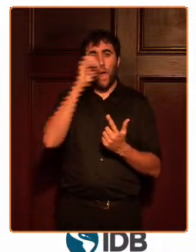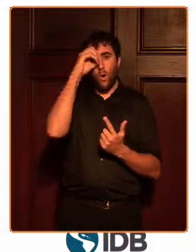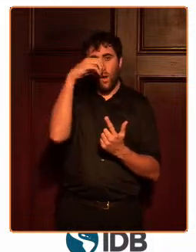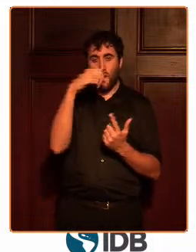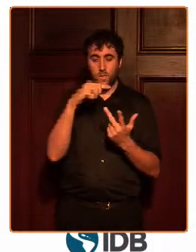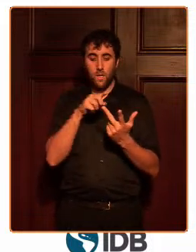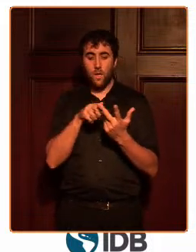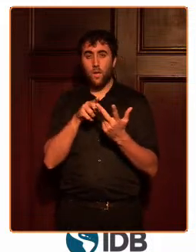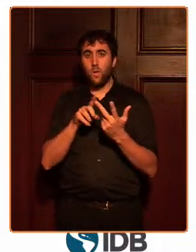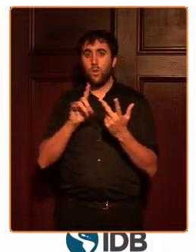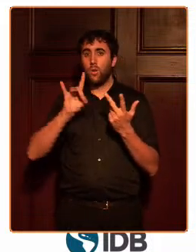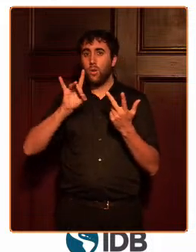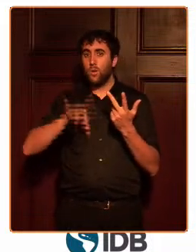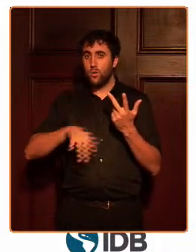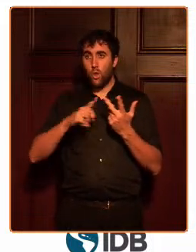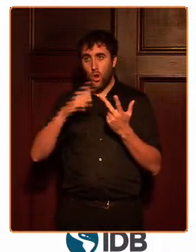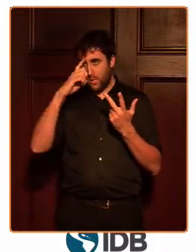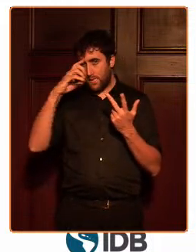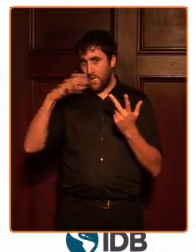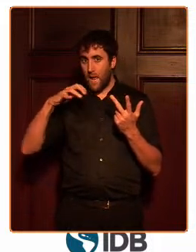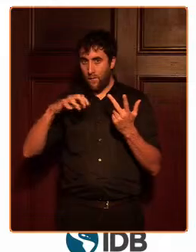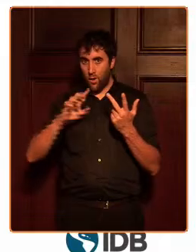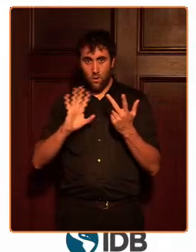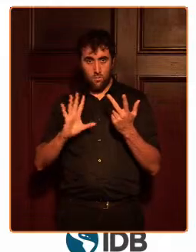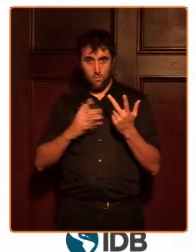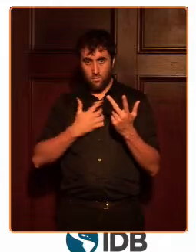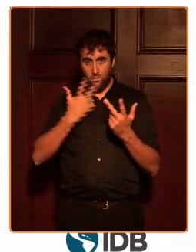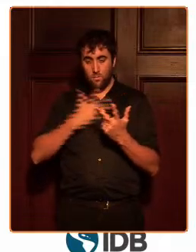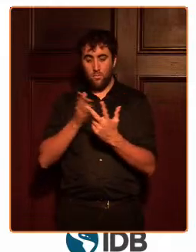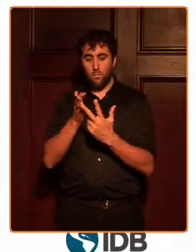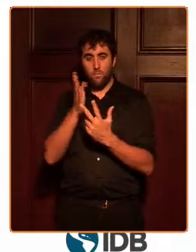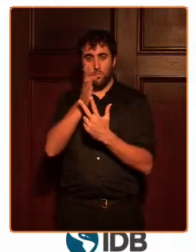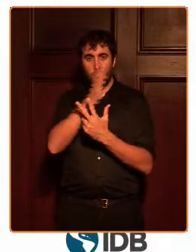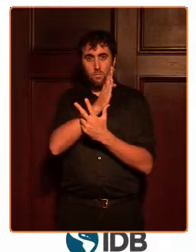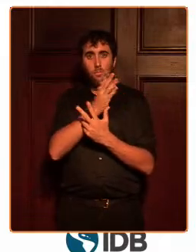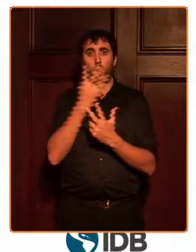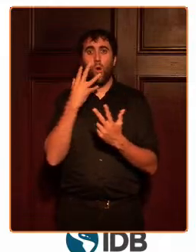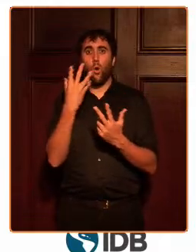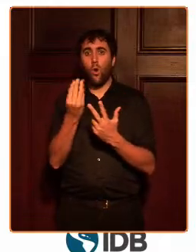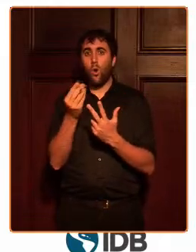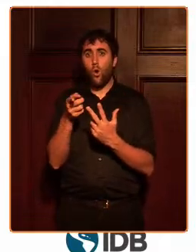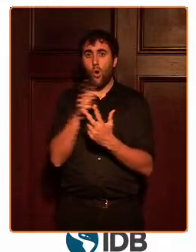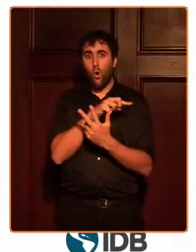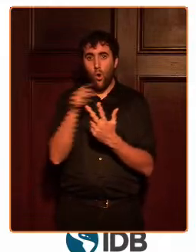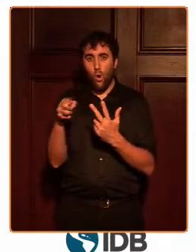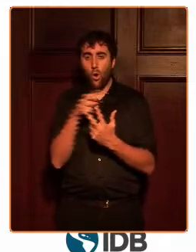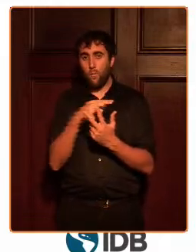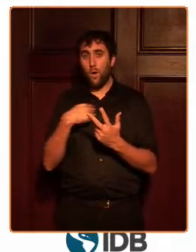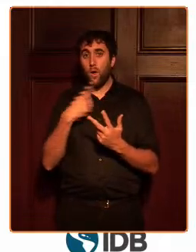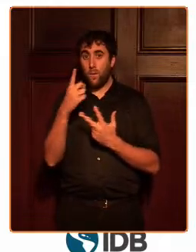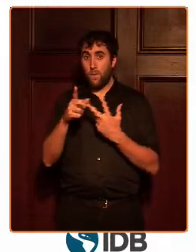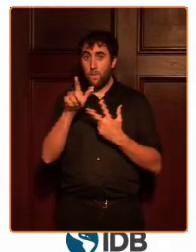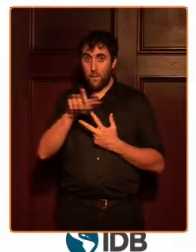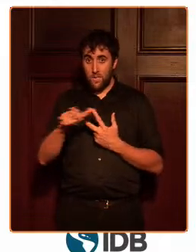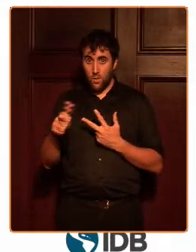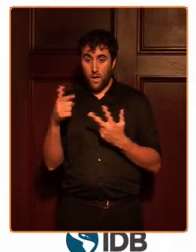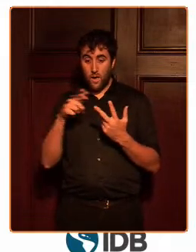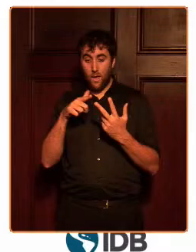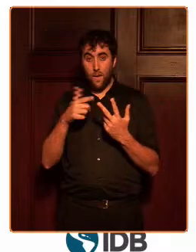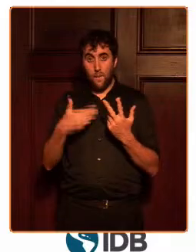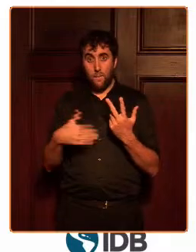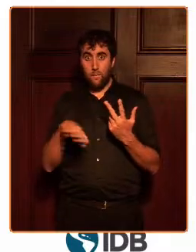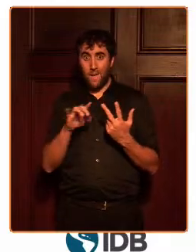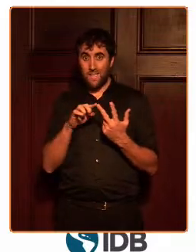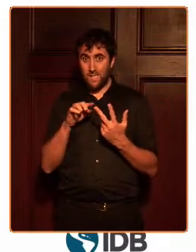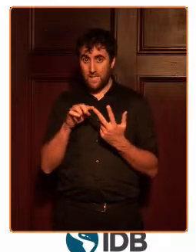tercero usando solo el cerebro. Y lo que vemos básicamente es que aquellos estudiantes que utilizaron más el cerebro, lo vemos